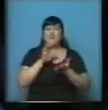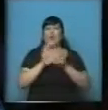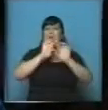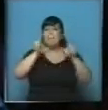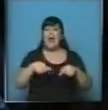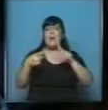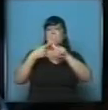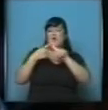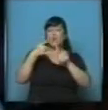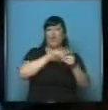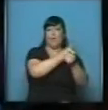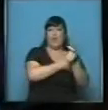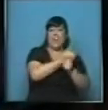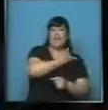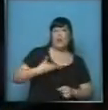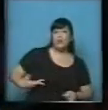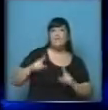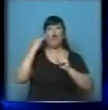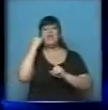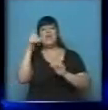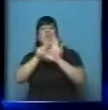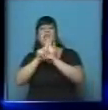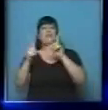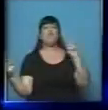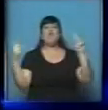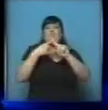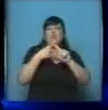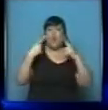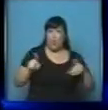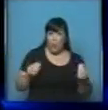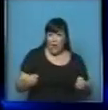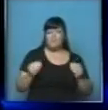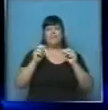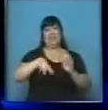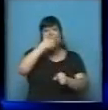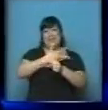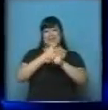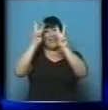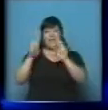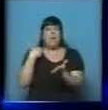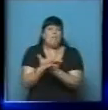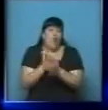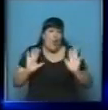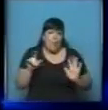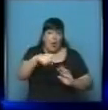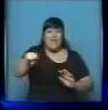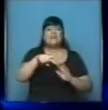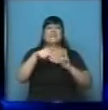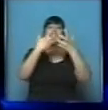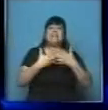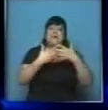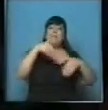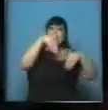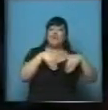del vínculo entre el Poder Ejecutivo y el Legislativo. Tercer tópico que se propone, sistema electoral o sistema de